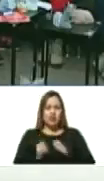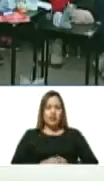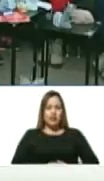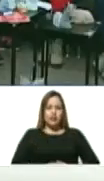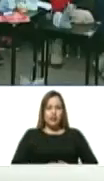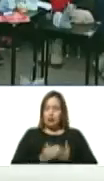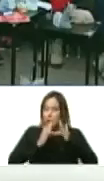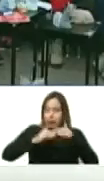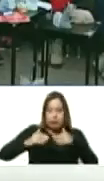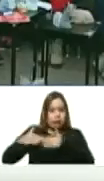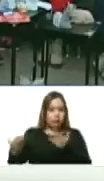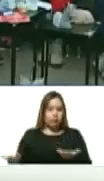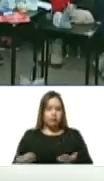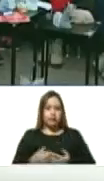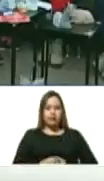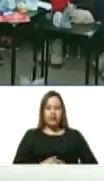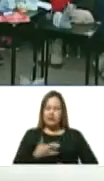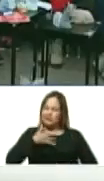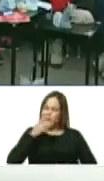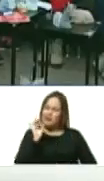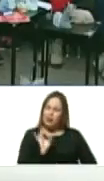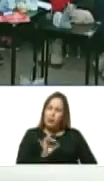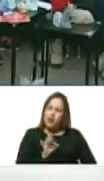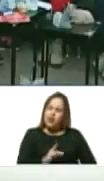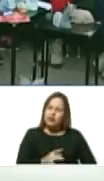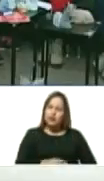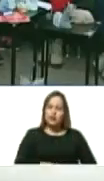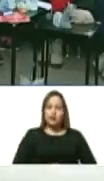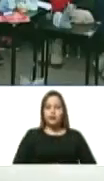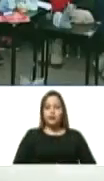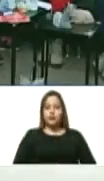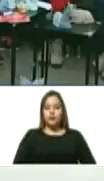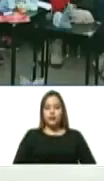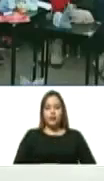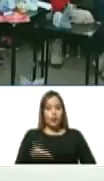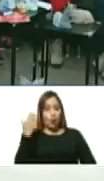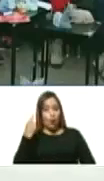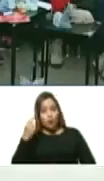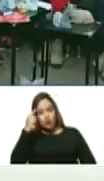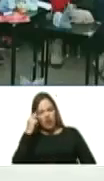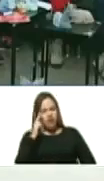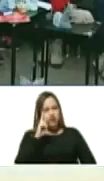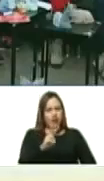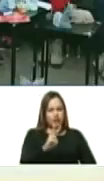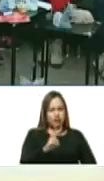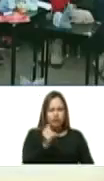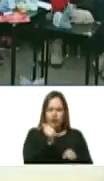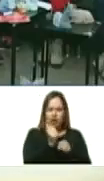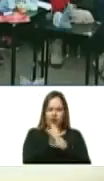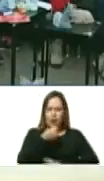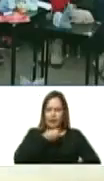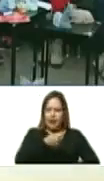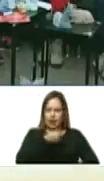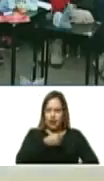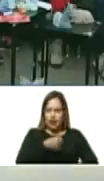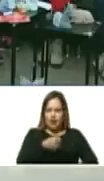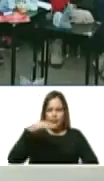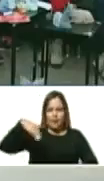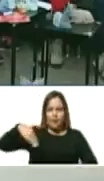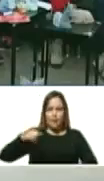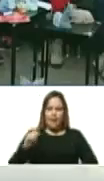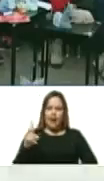vivienda, me duele. En estos días vi un reportaje de Madeleine, la periodista